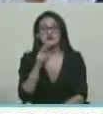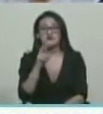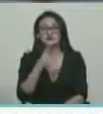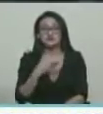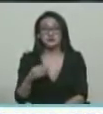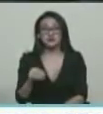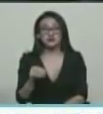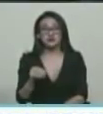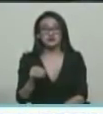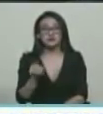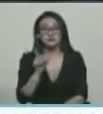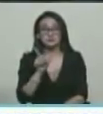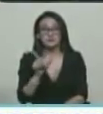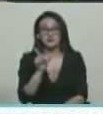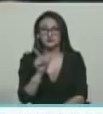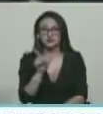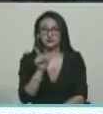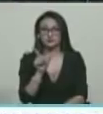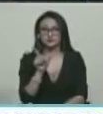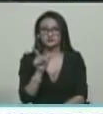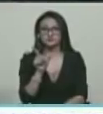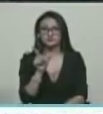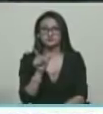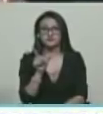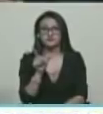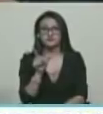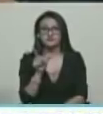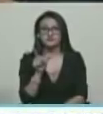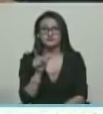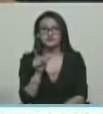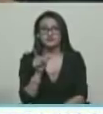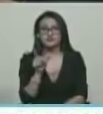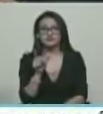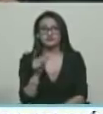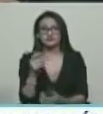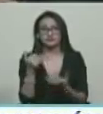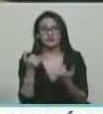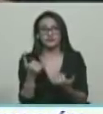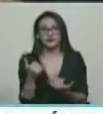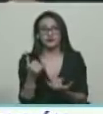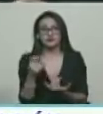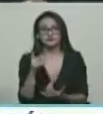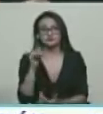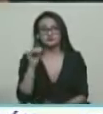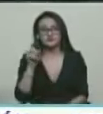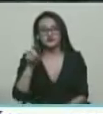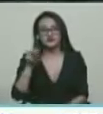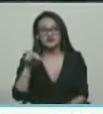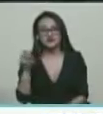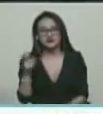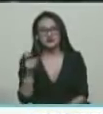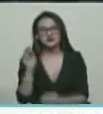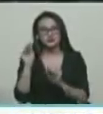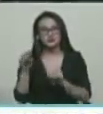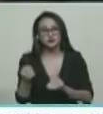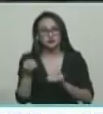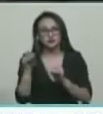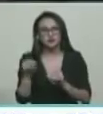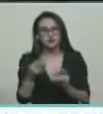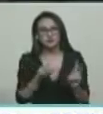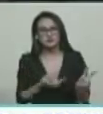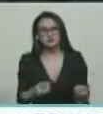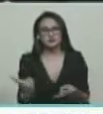del Partido Socialista Unido de Venezuela. Ahora el compañero Kim Jong-nan nos ha reiterado la invitación